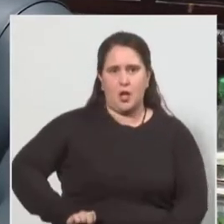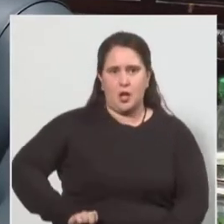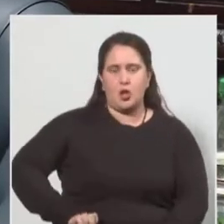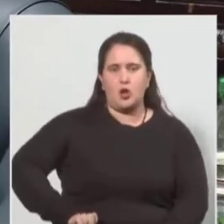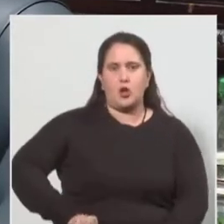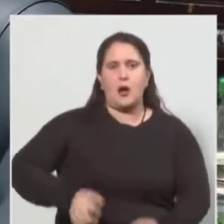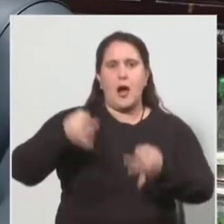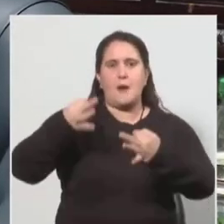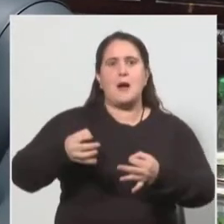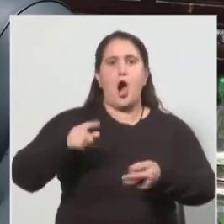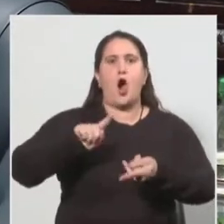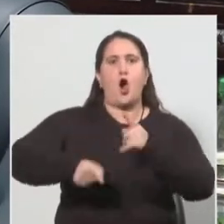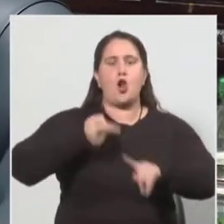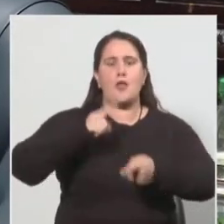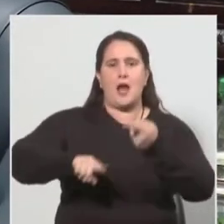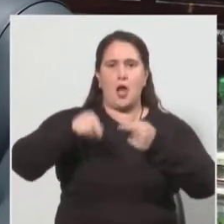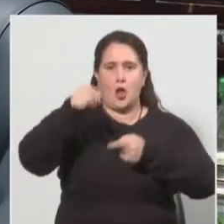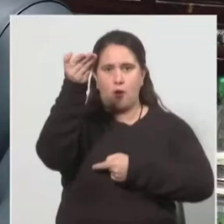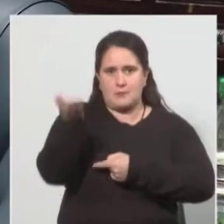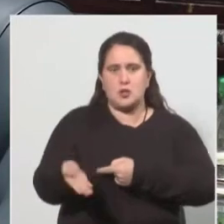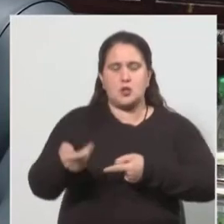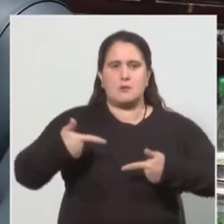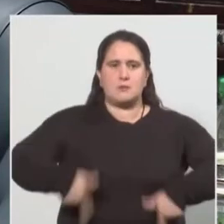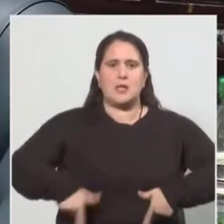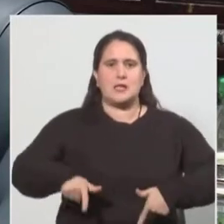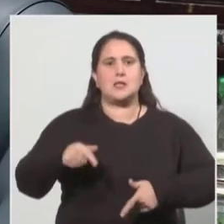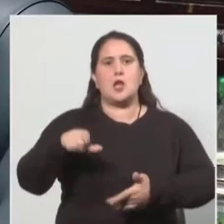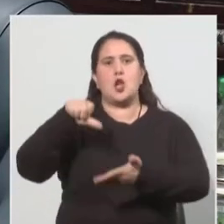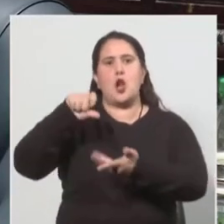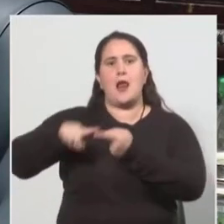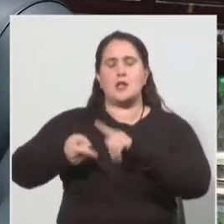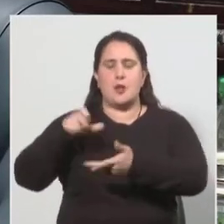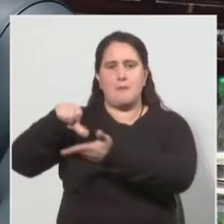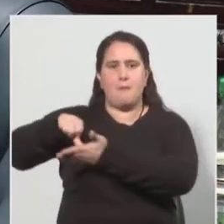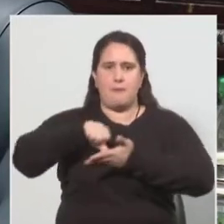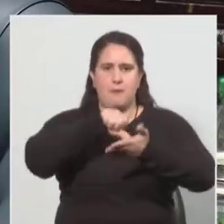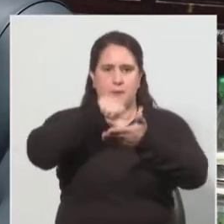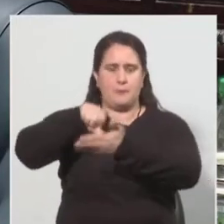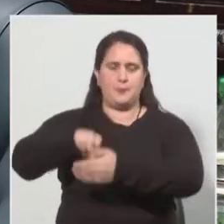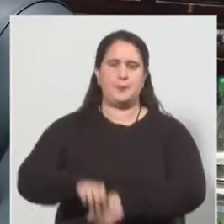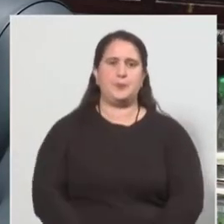particular el coordinador de la misma en el Ministerio de Relaciones Exteriores?